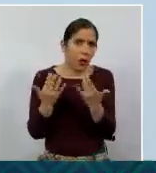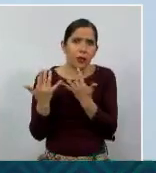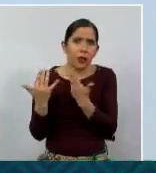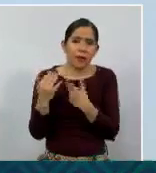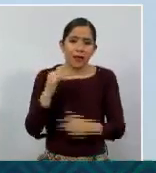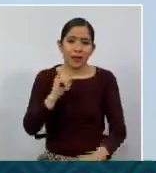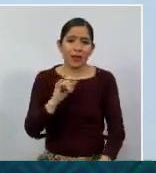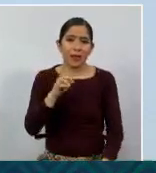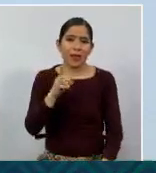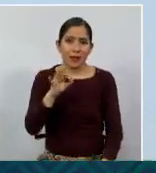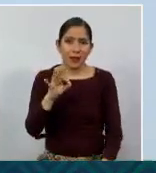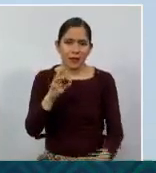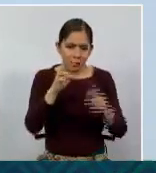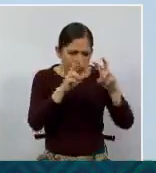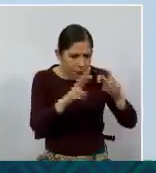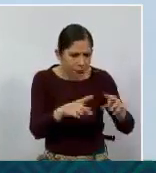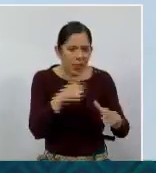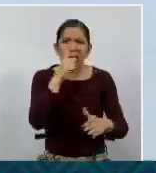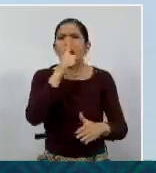puede establecer qué tipo